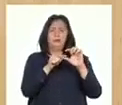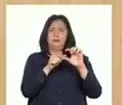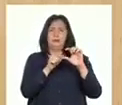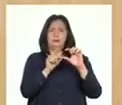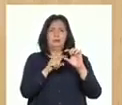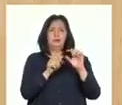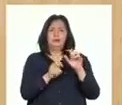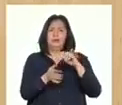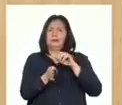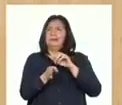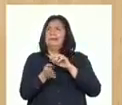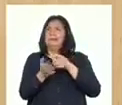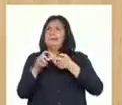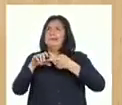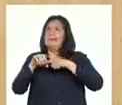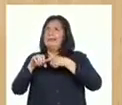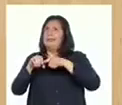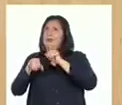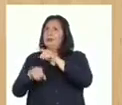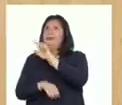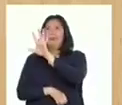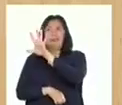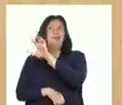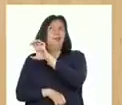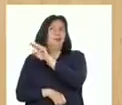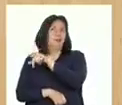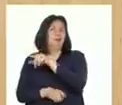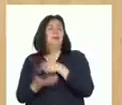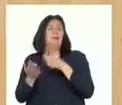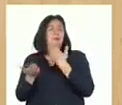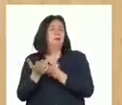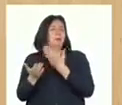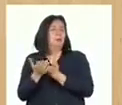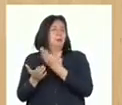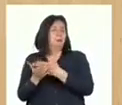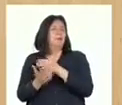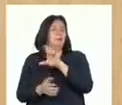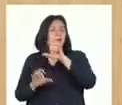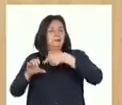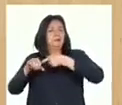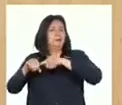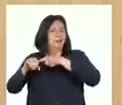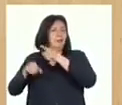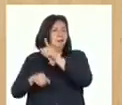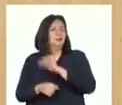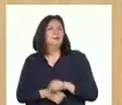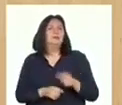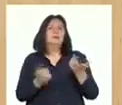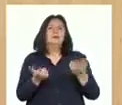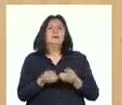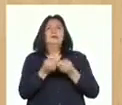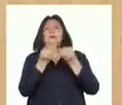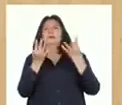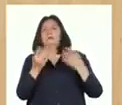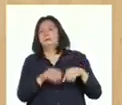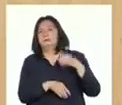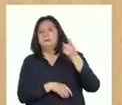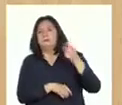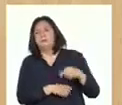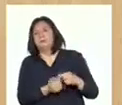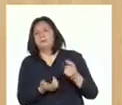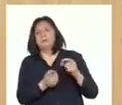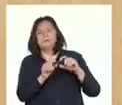el tajador debe medir 5 centímetros. Hay que comprobarlo. El tajador mide 1